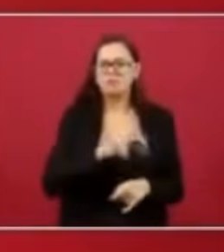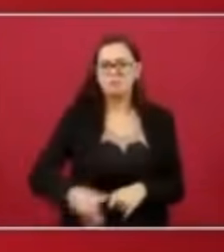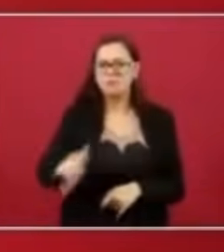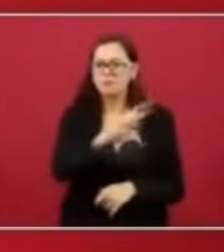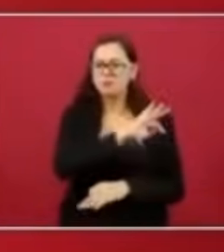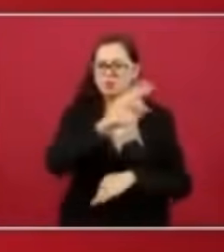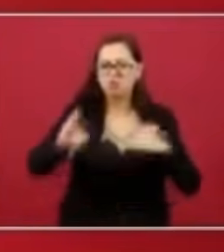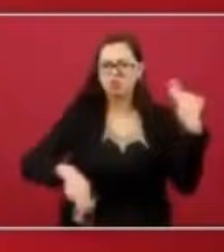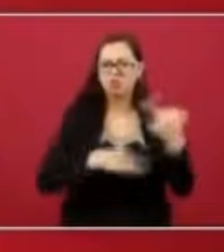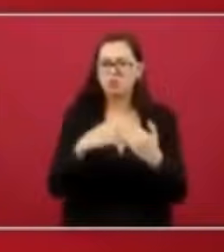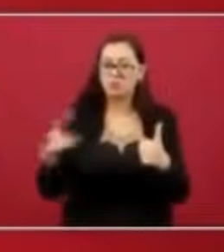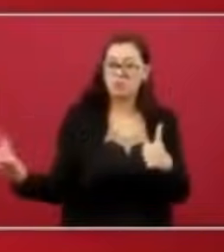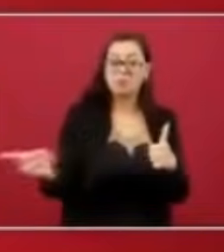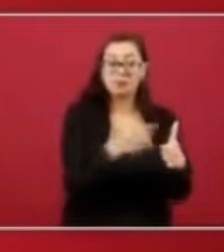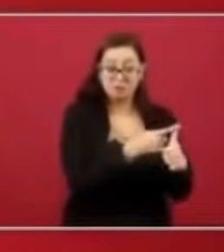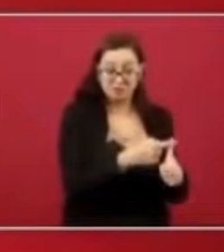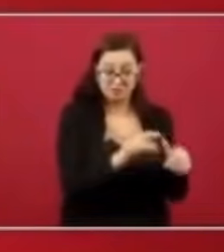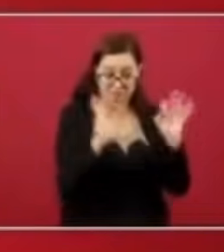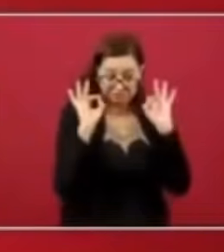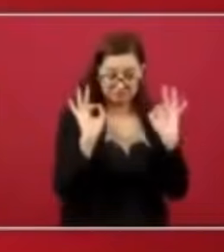Primero. Y